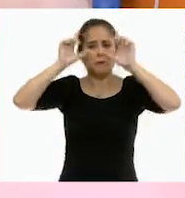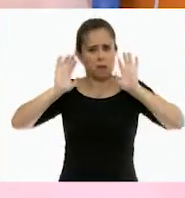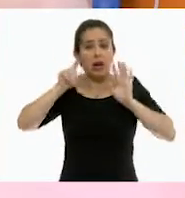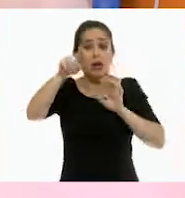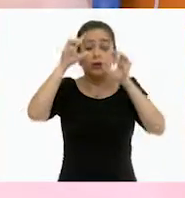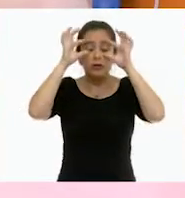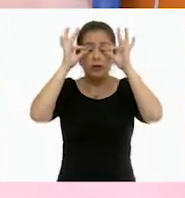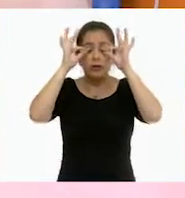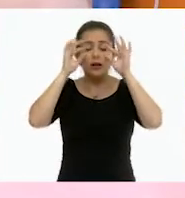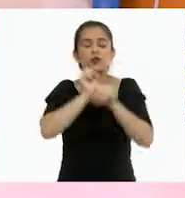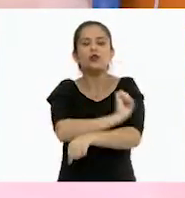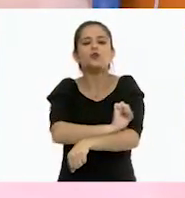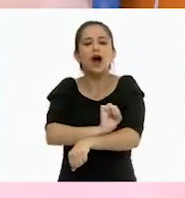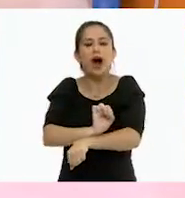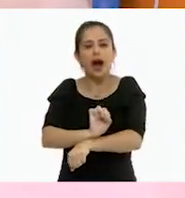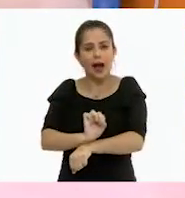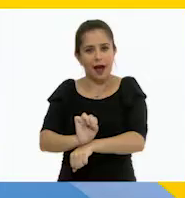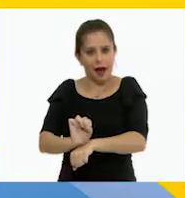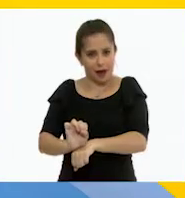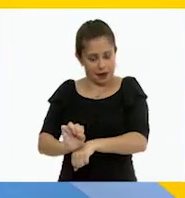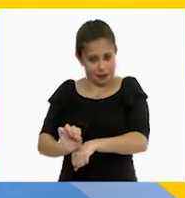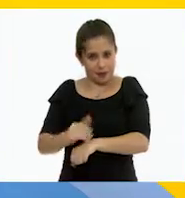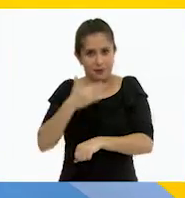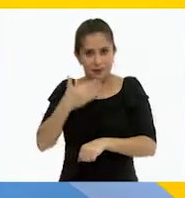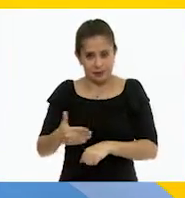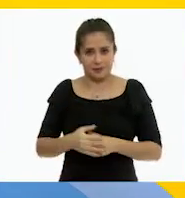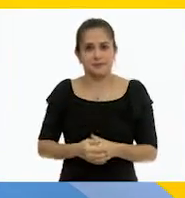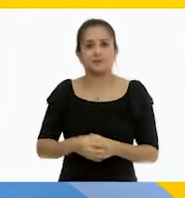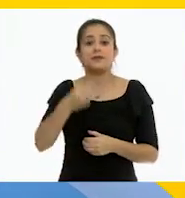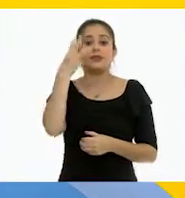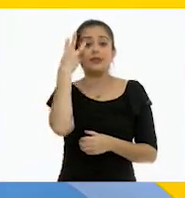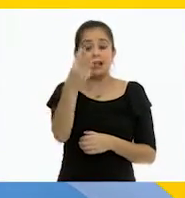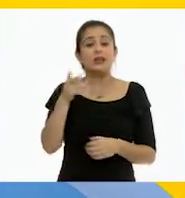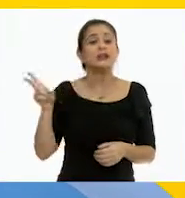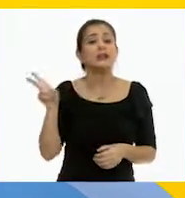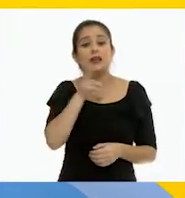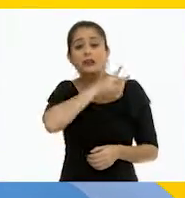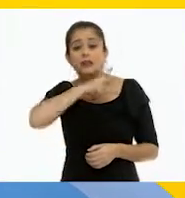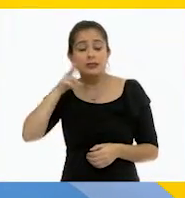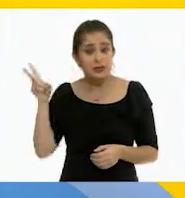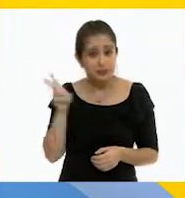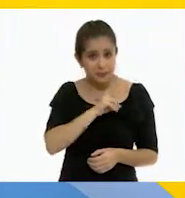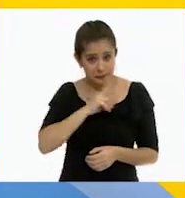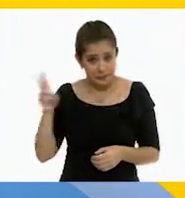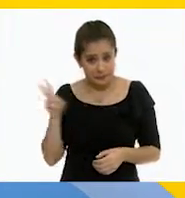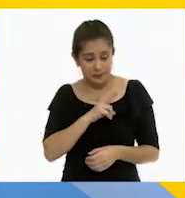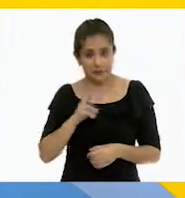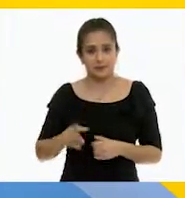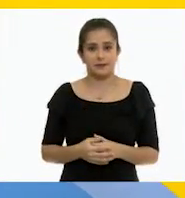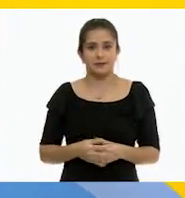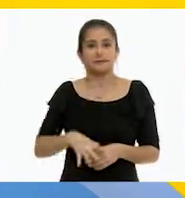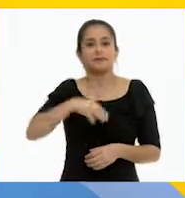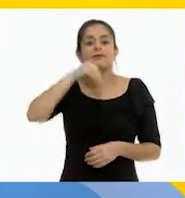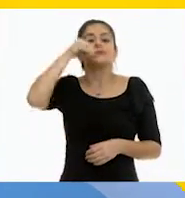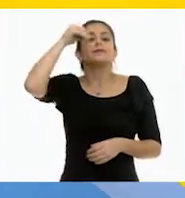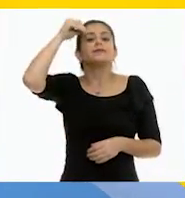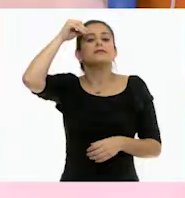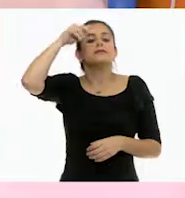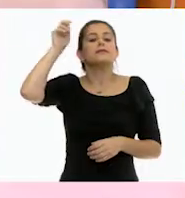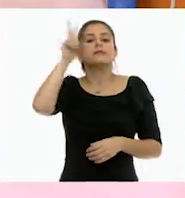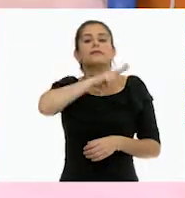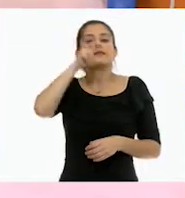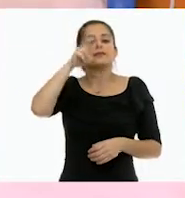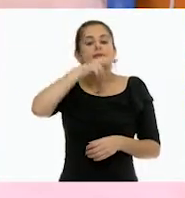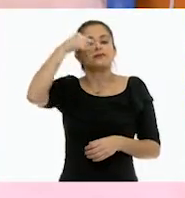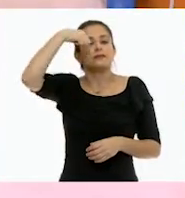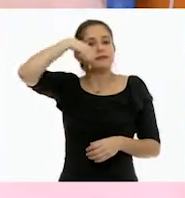muy suavemente. Suave. Muy bien. Tres inspiraciones profundas. Sale el aire por nariz.